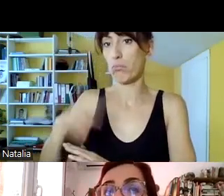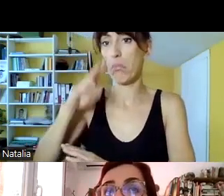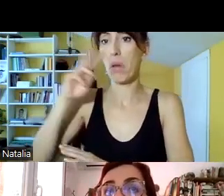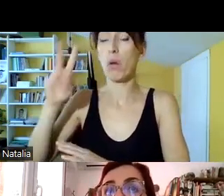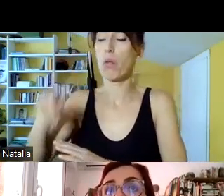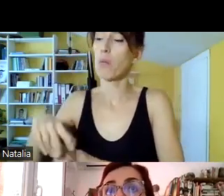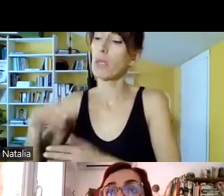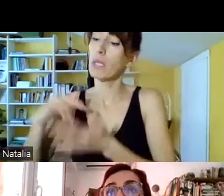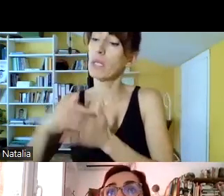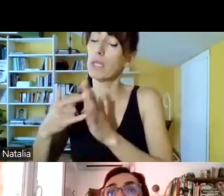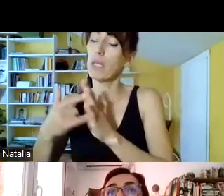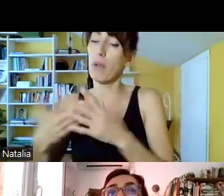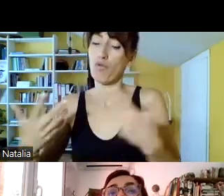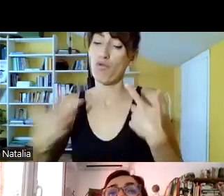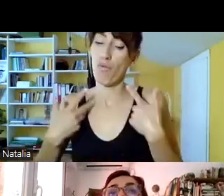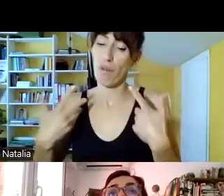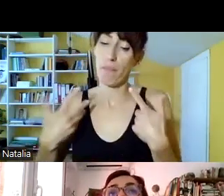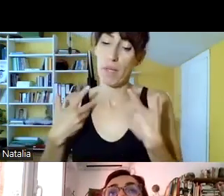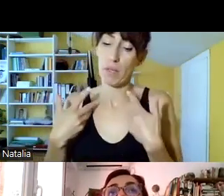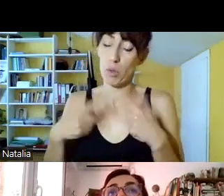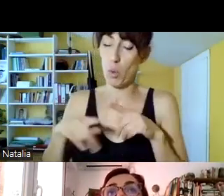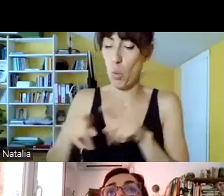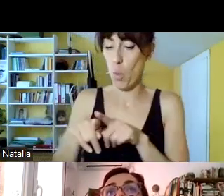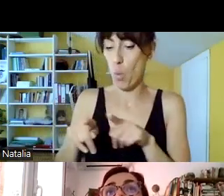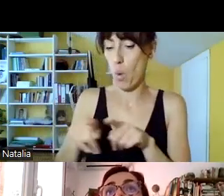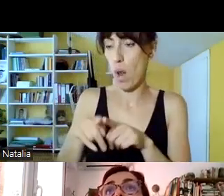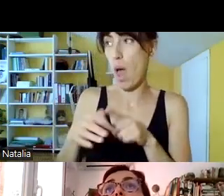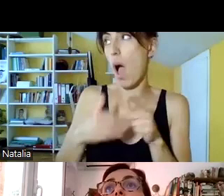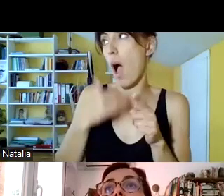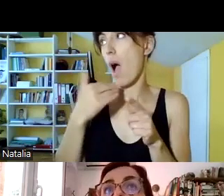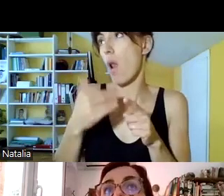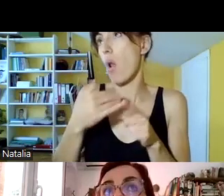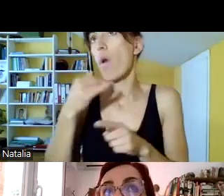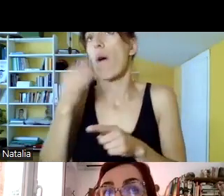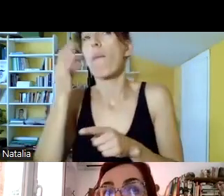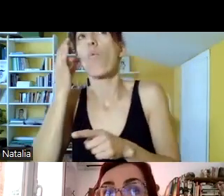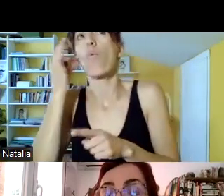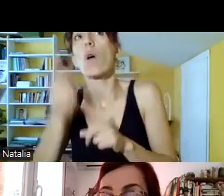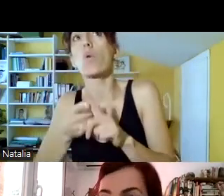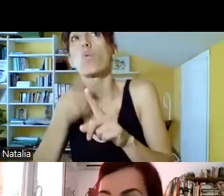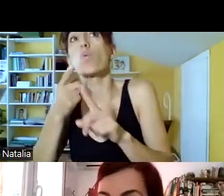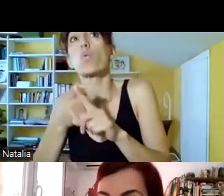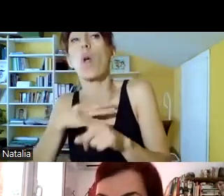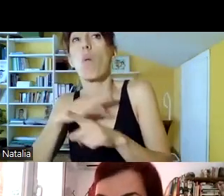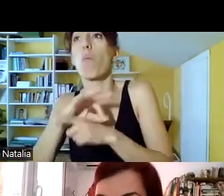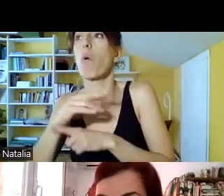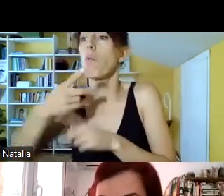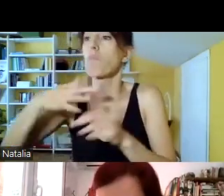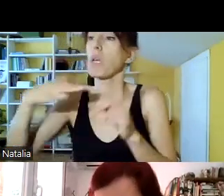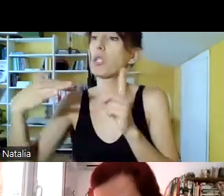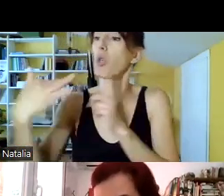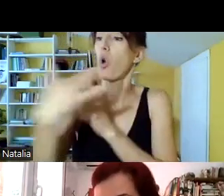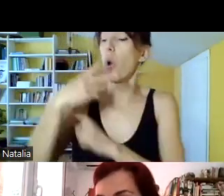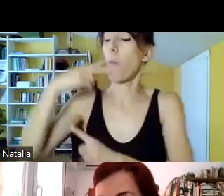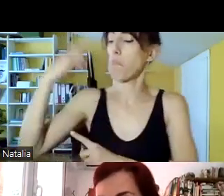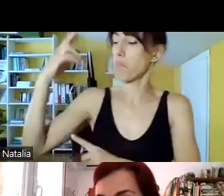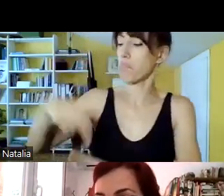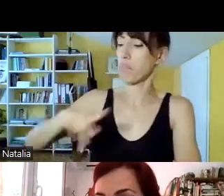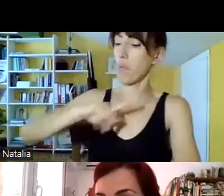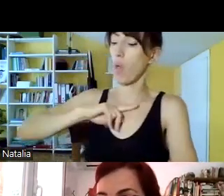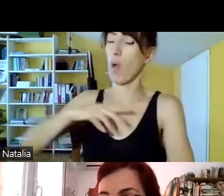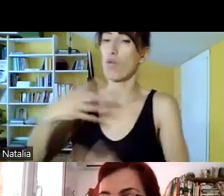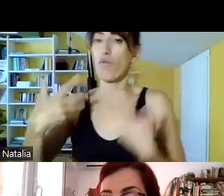sistema del sufrimiento como algo que la mujer puede utilizar para que su entorno reconozca su sufrimiento, porque sabemos, ¿no?